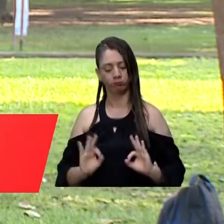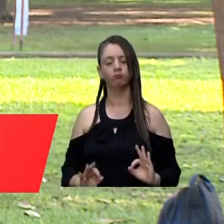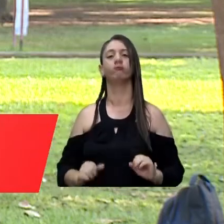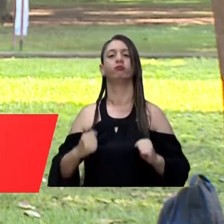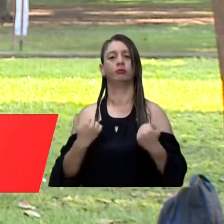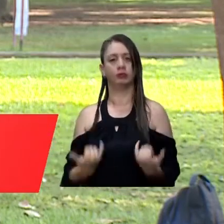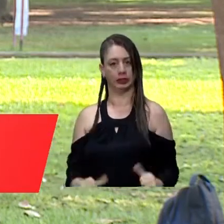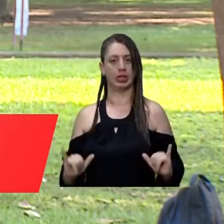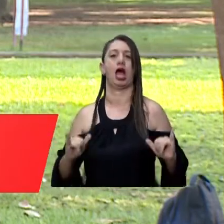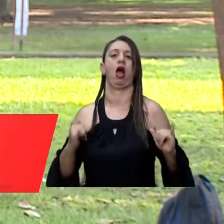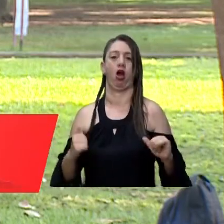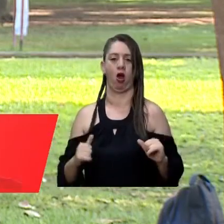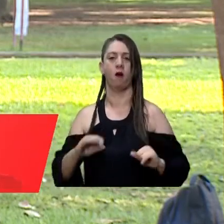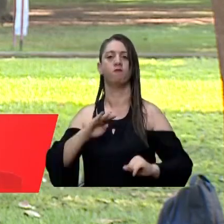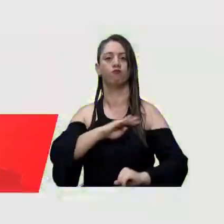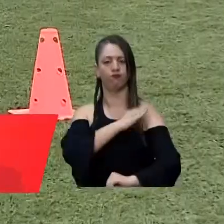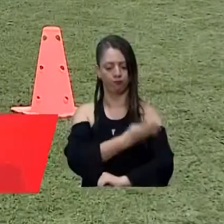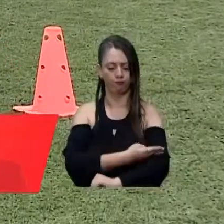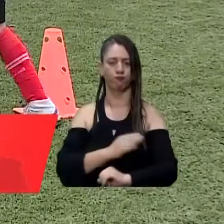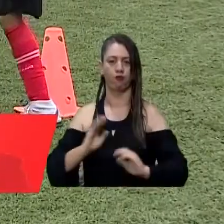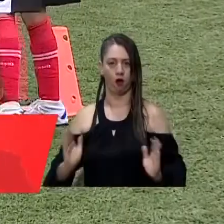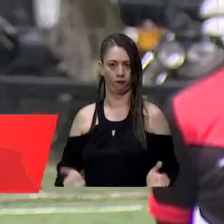ya con una mejor condición.